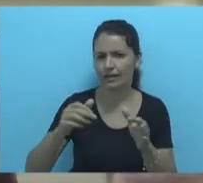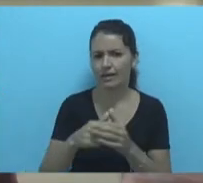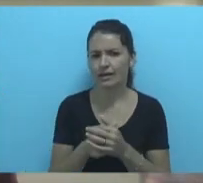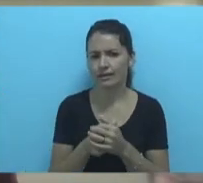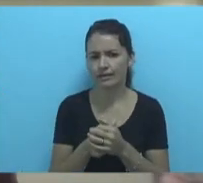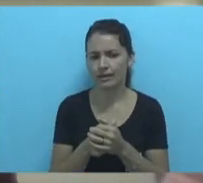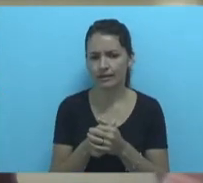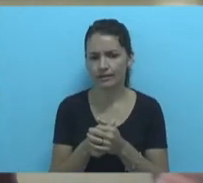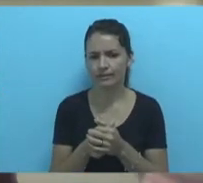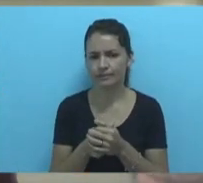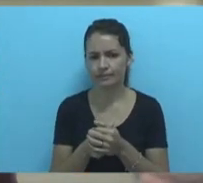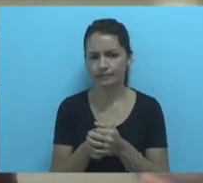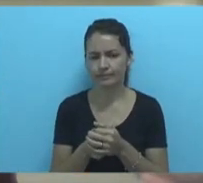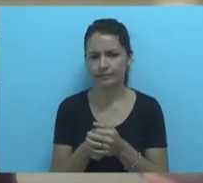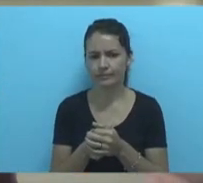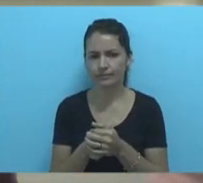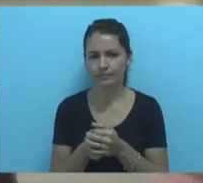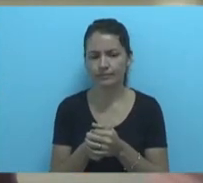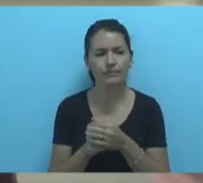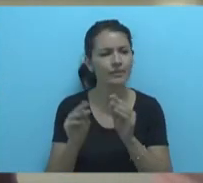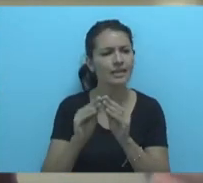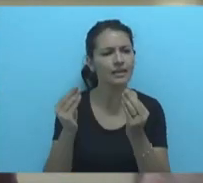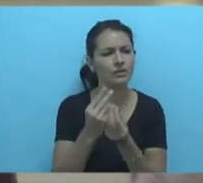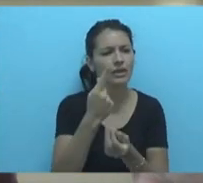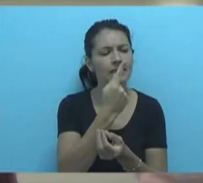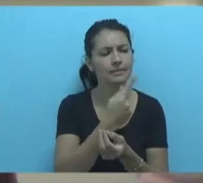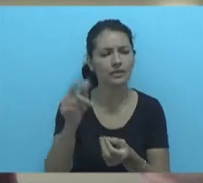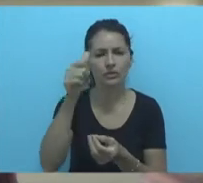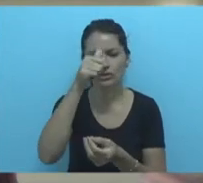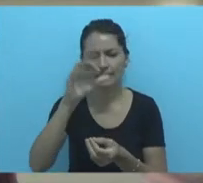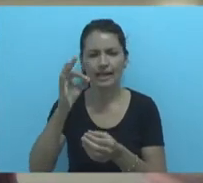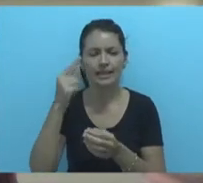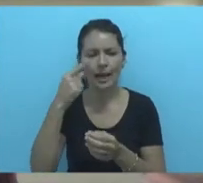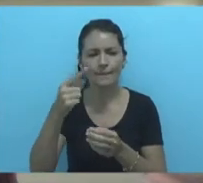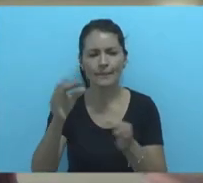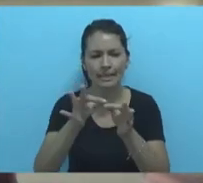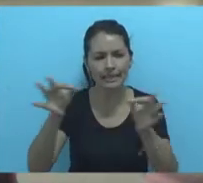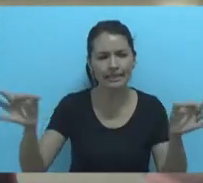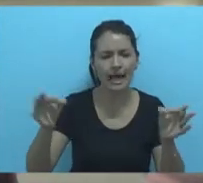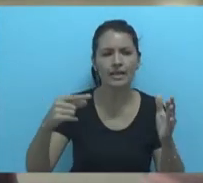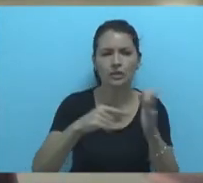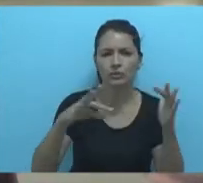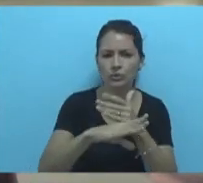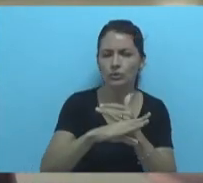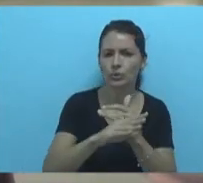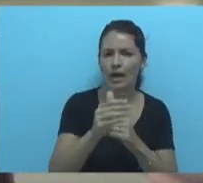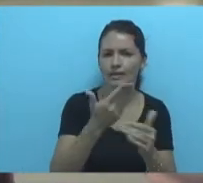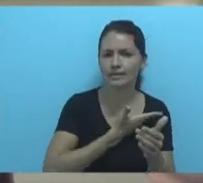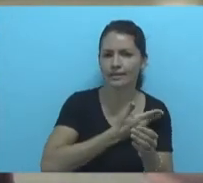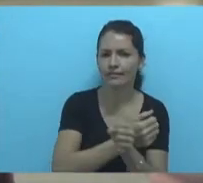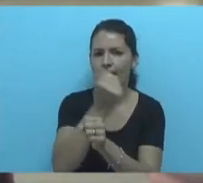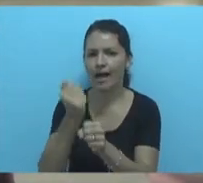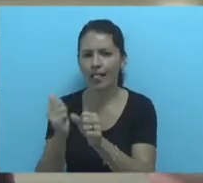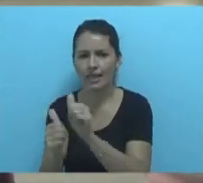Y la verdad es que son 160.000 hectáreas entre la ciudad de Santa Fe y Rosario. Y